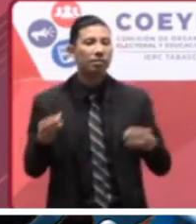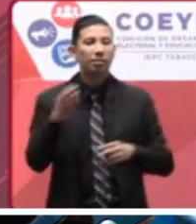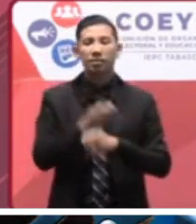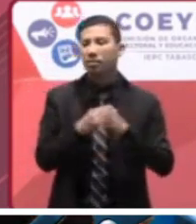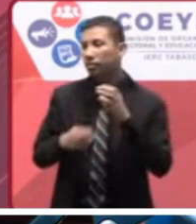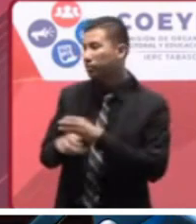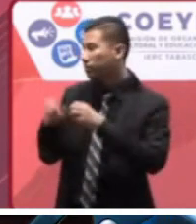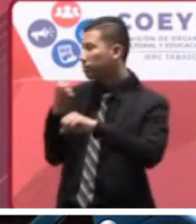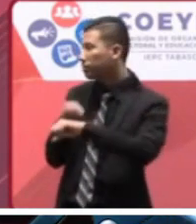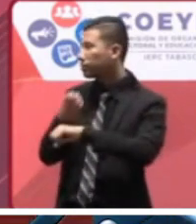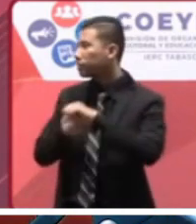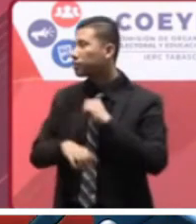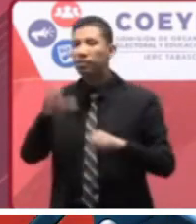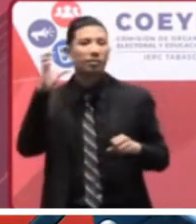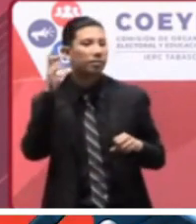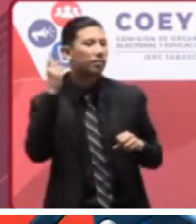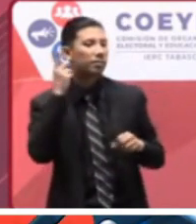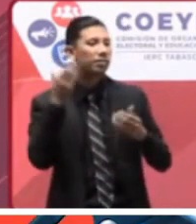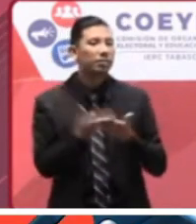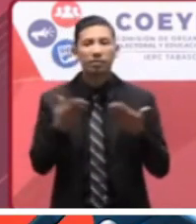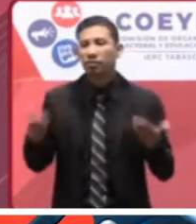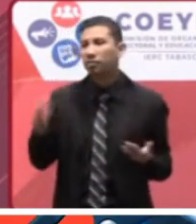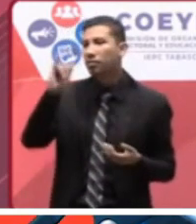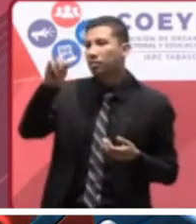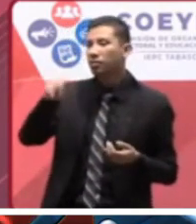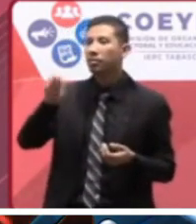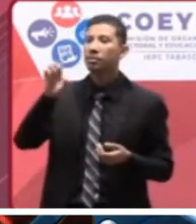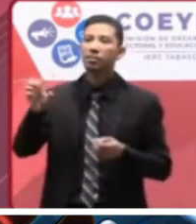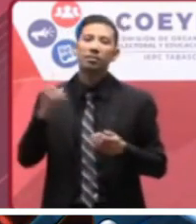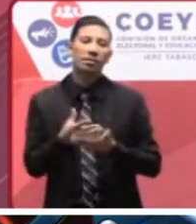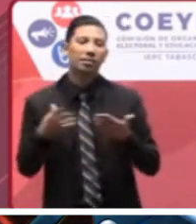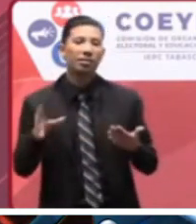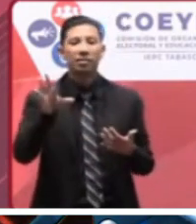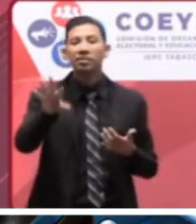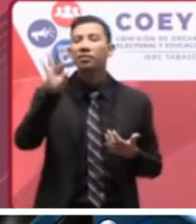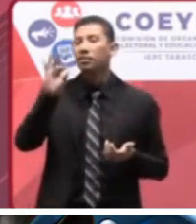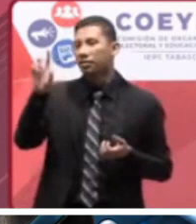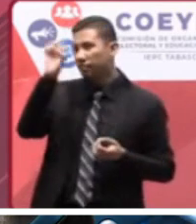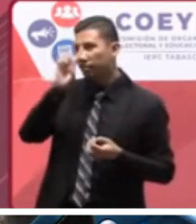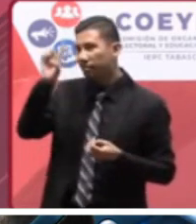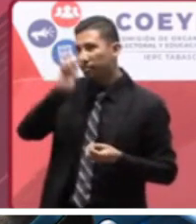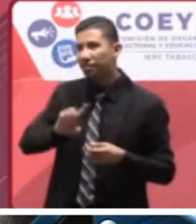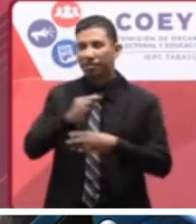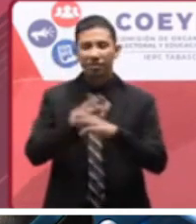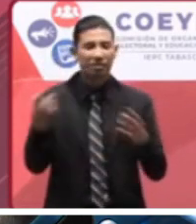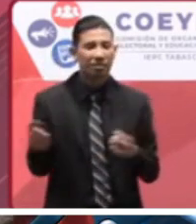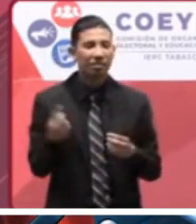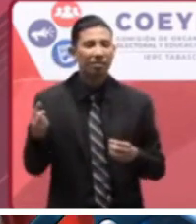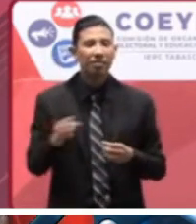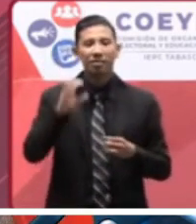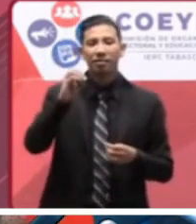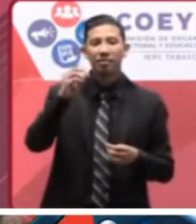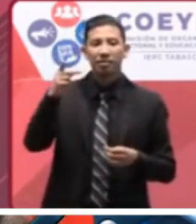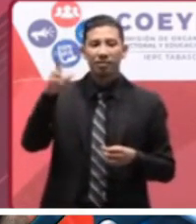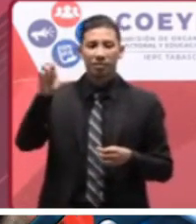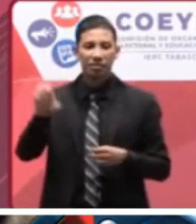a los congresos locales. Ahora es el INE el que elige a los consejeros de los OPLES.